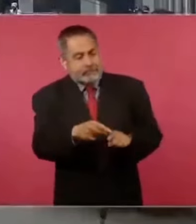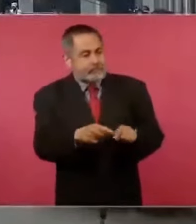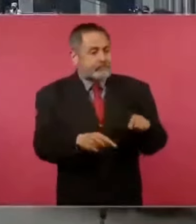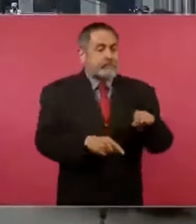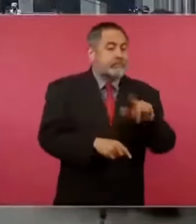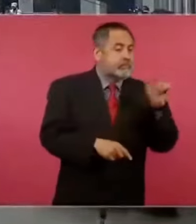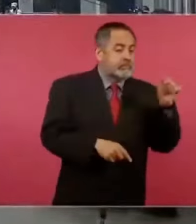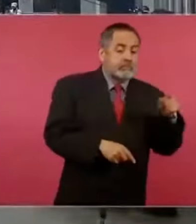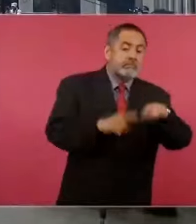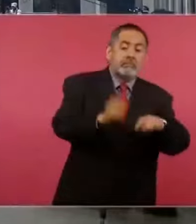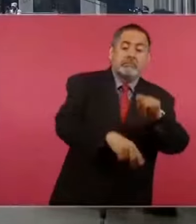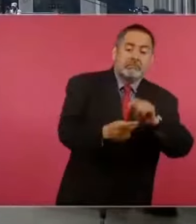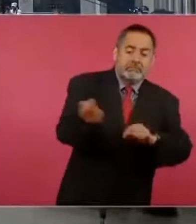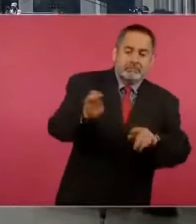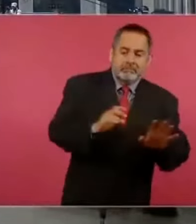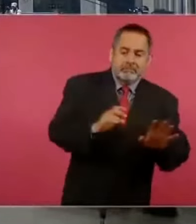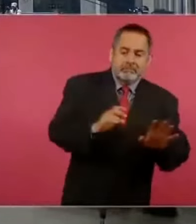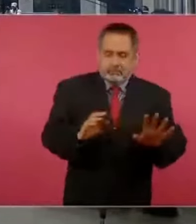a cepillar,